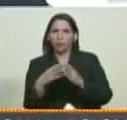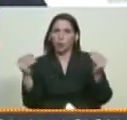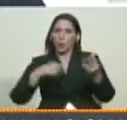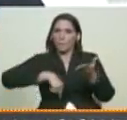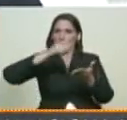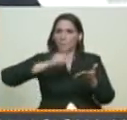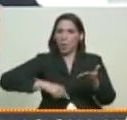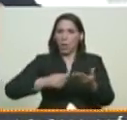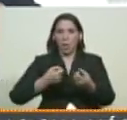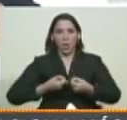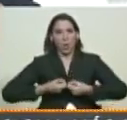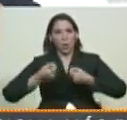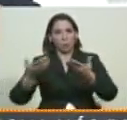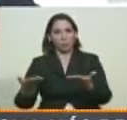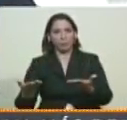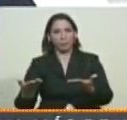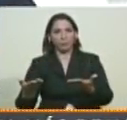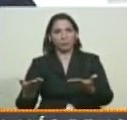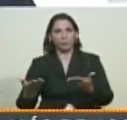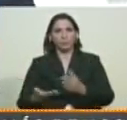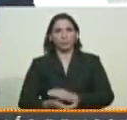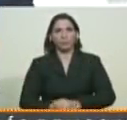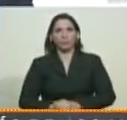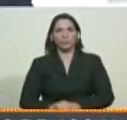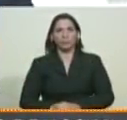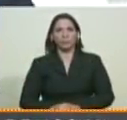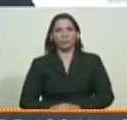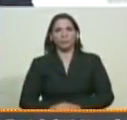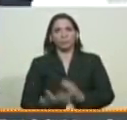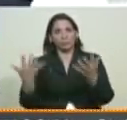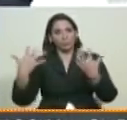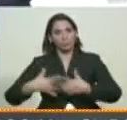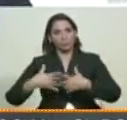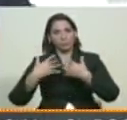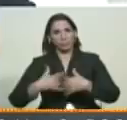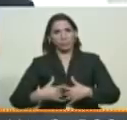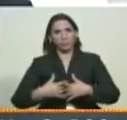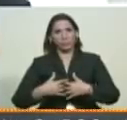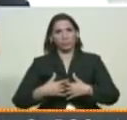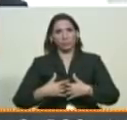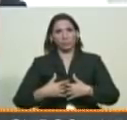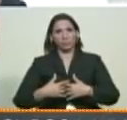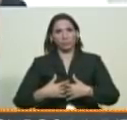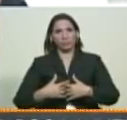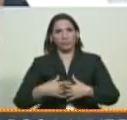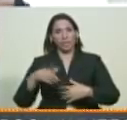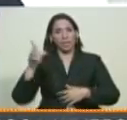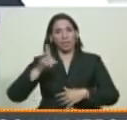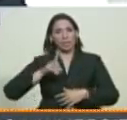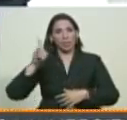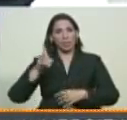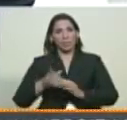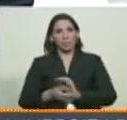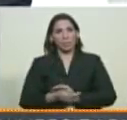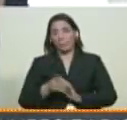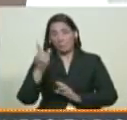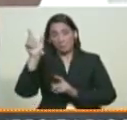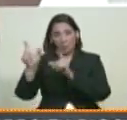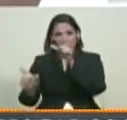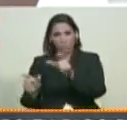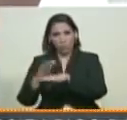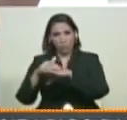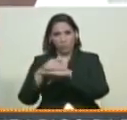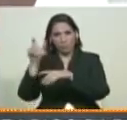fueran asignados a la empresa, por supuesto, de la imputada. Esta persona obtuvo